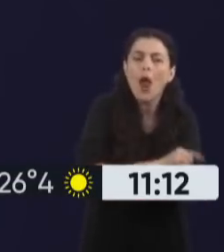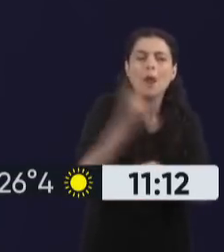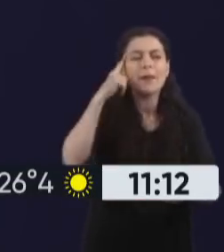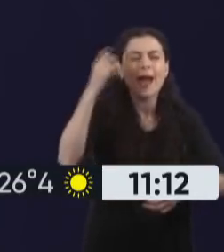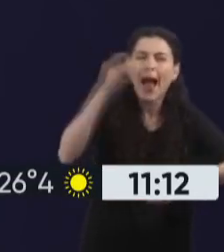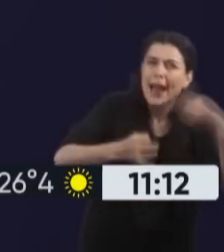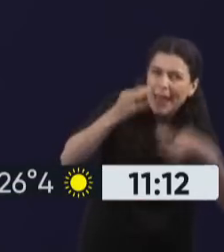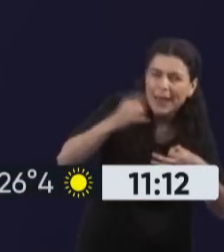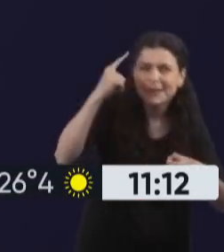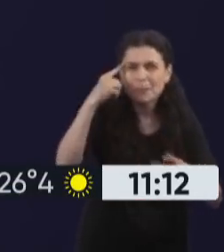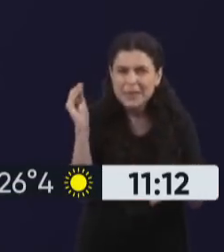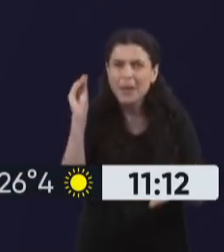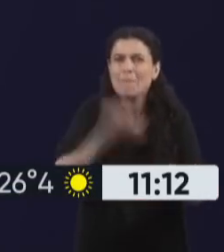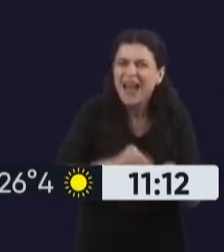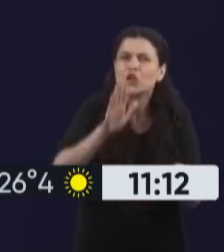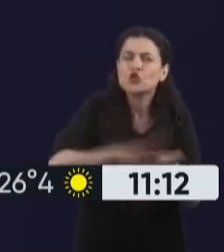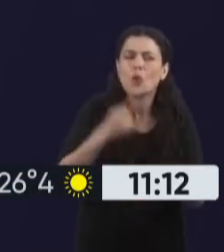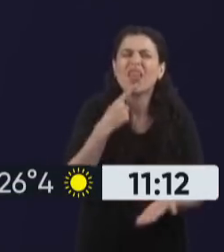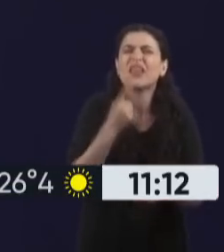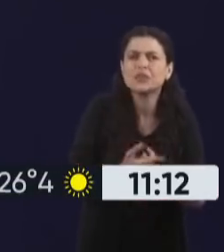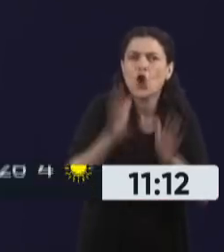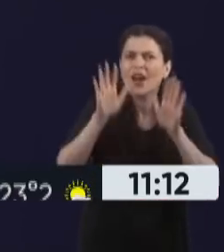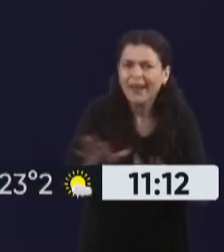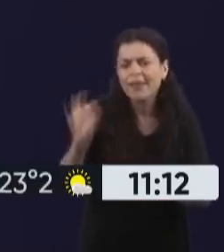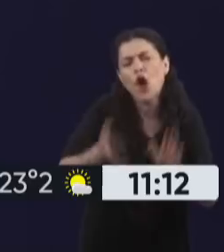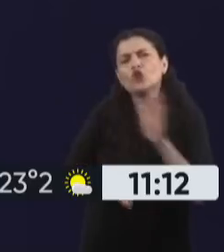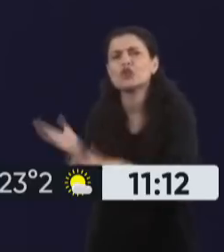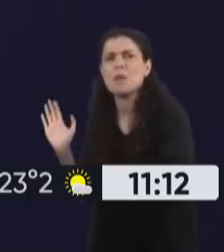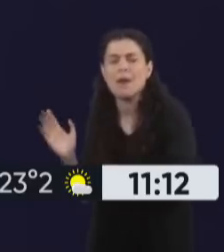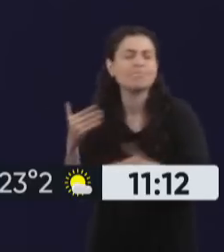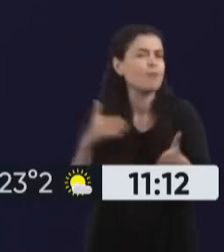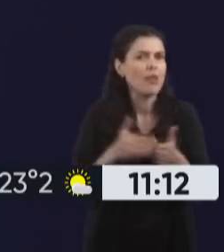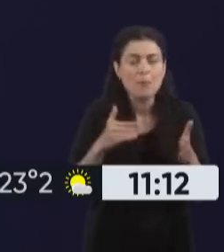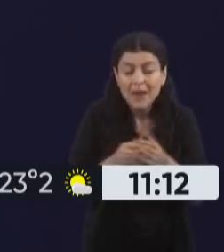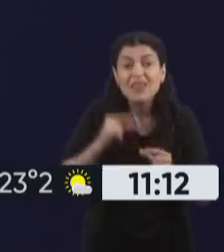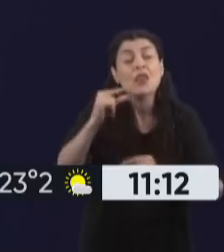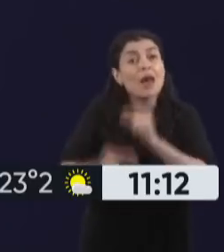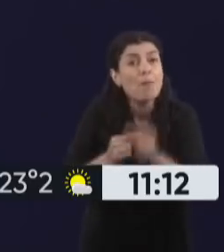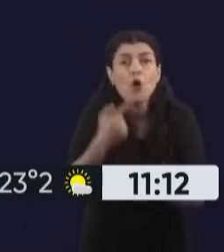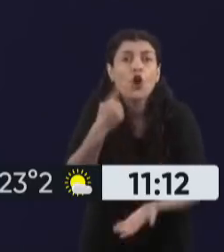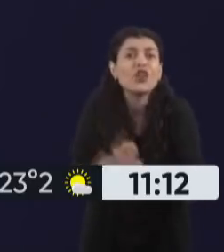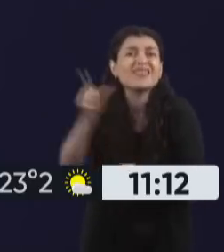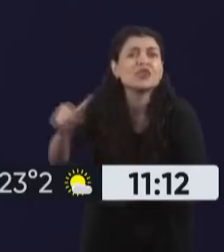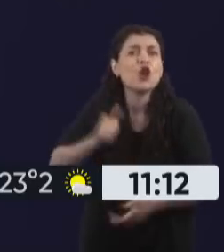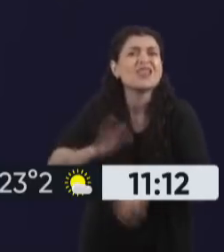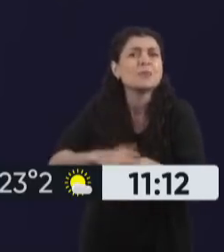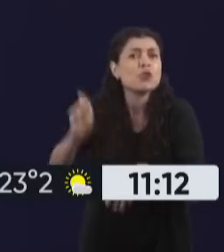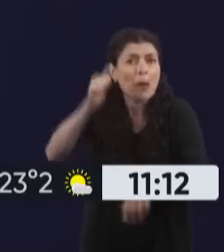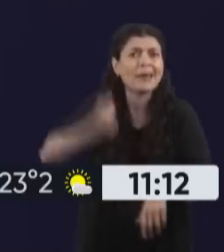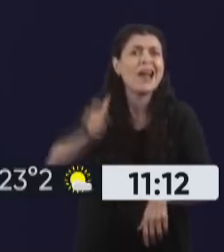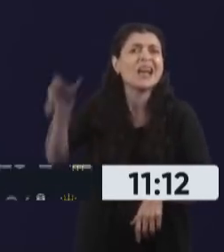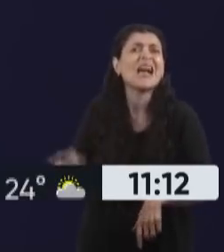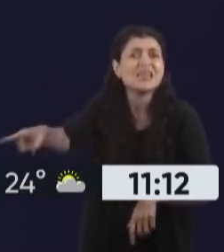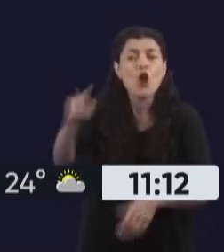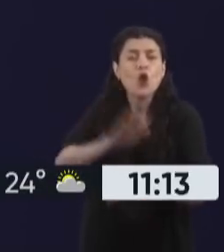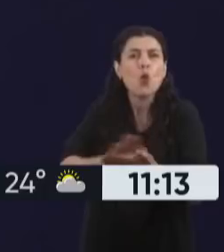situación, reflexionar sobre la posición y en tal caso es parte de las medidas que empieza a tomar el canciller en su